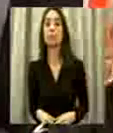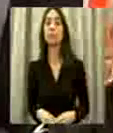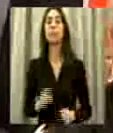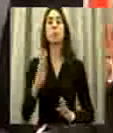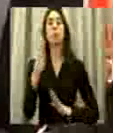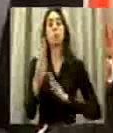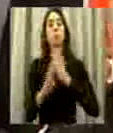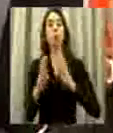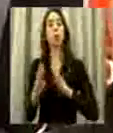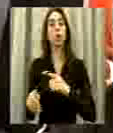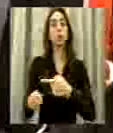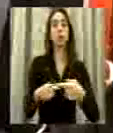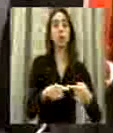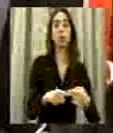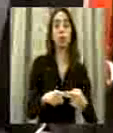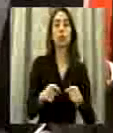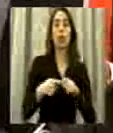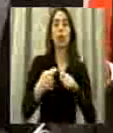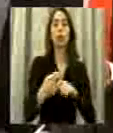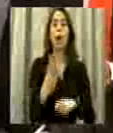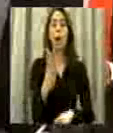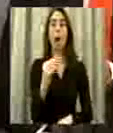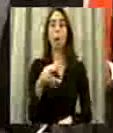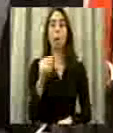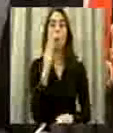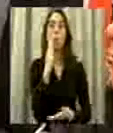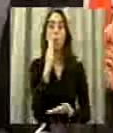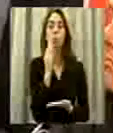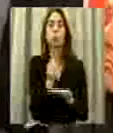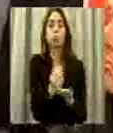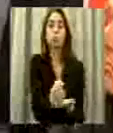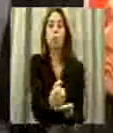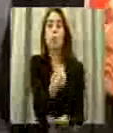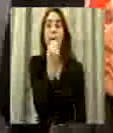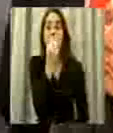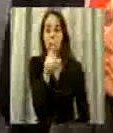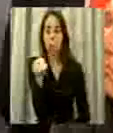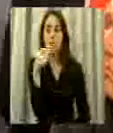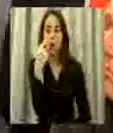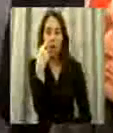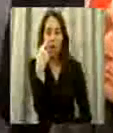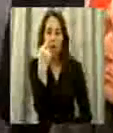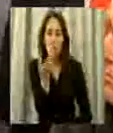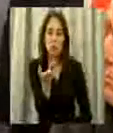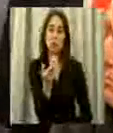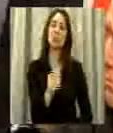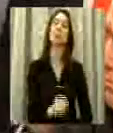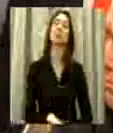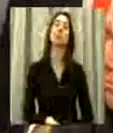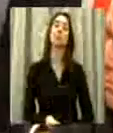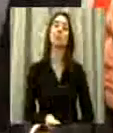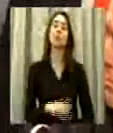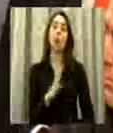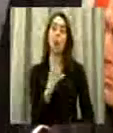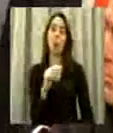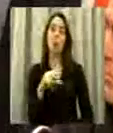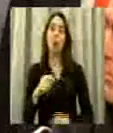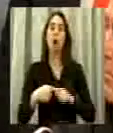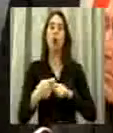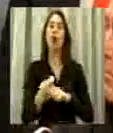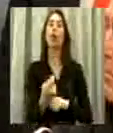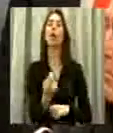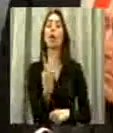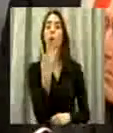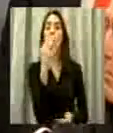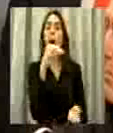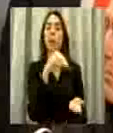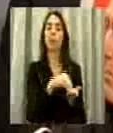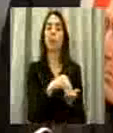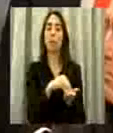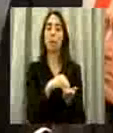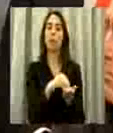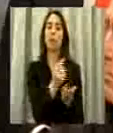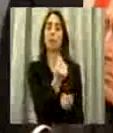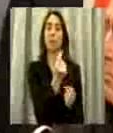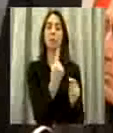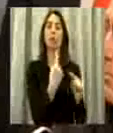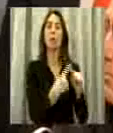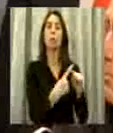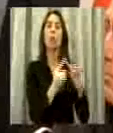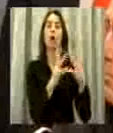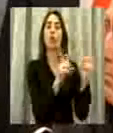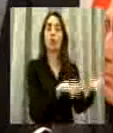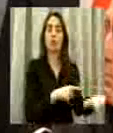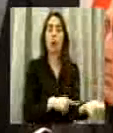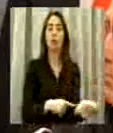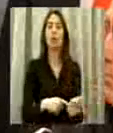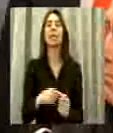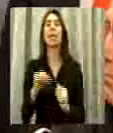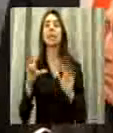Protección social, un bono solidario de alimentos, ustedes lo conocen. Este es un bono de 40.000 por familia y 7.500 por cada menor